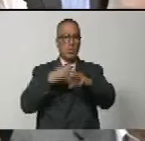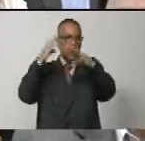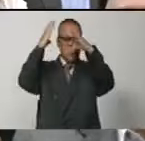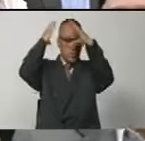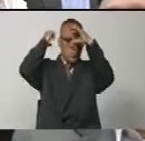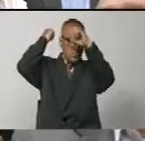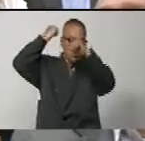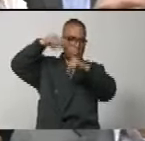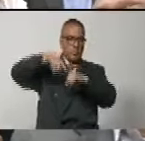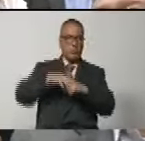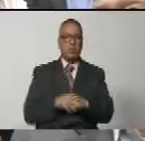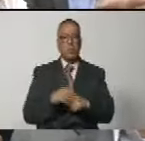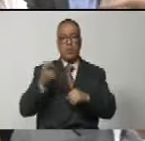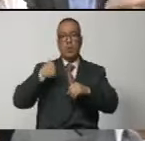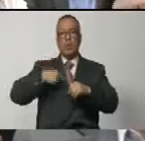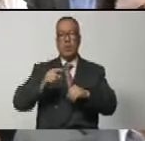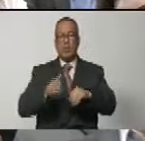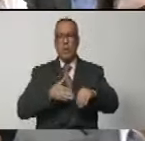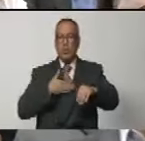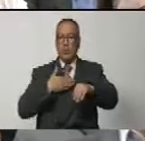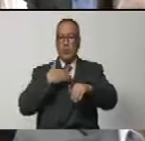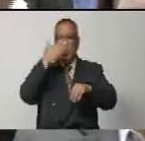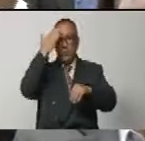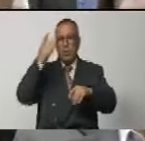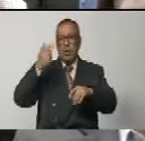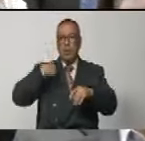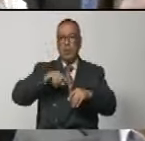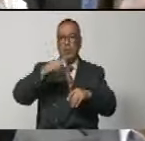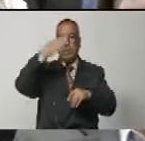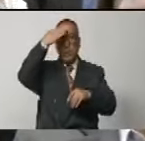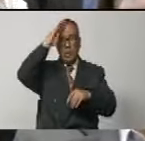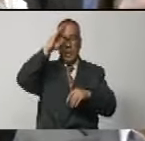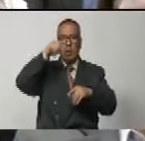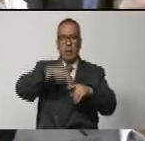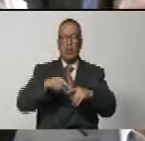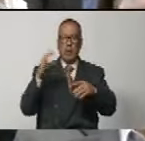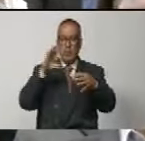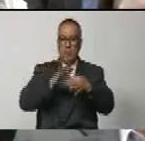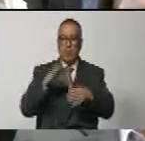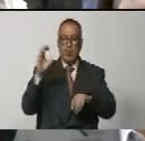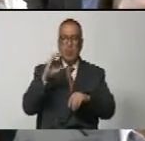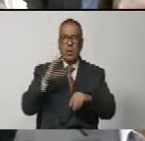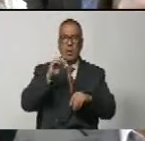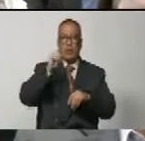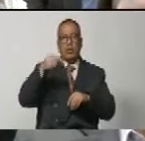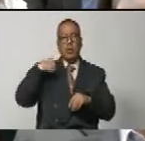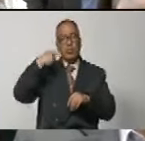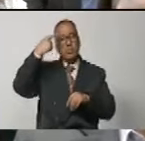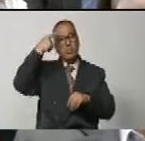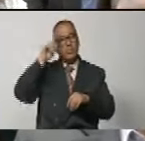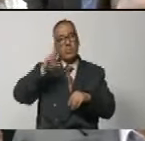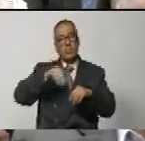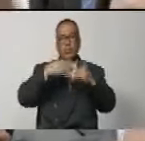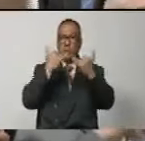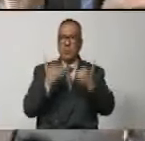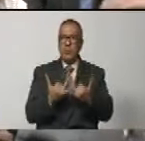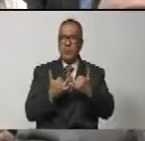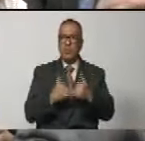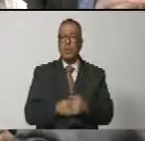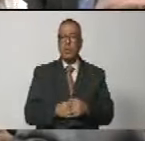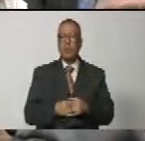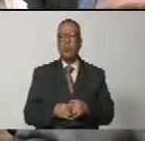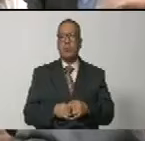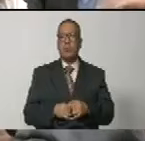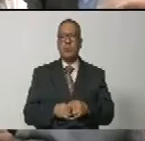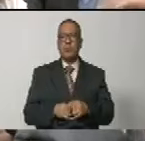embajada que tiene Emiratos Árabes Unidos se encuentra en Cuba y hay una misión en Caracas. Pero sin embargo, pues ya a